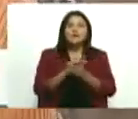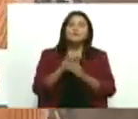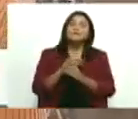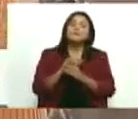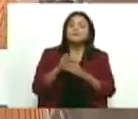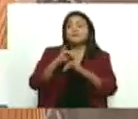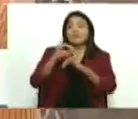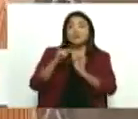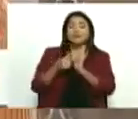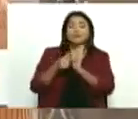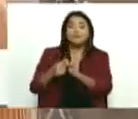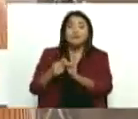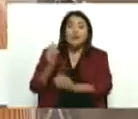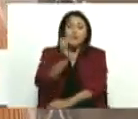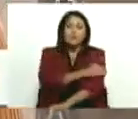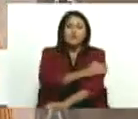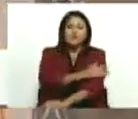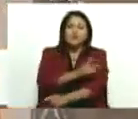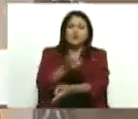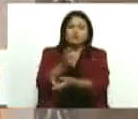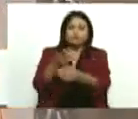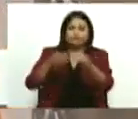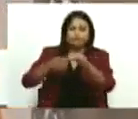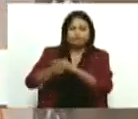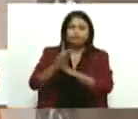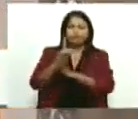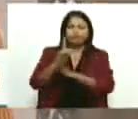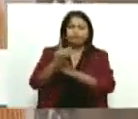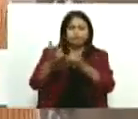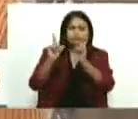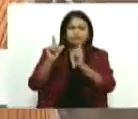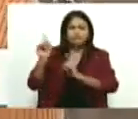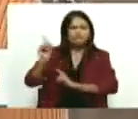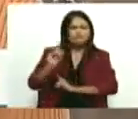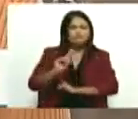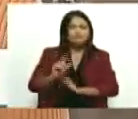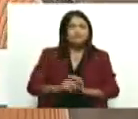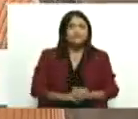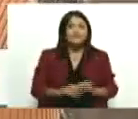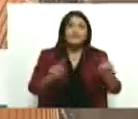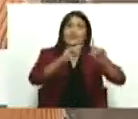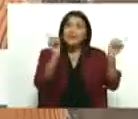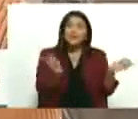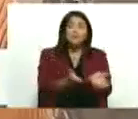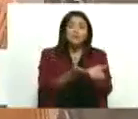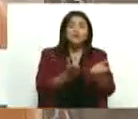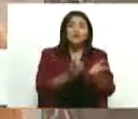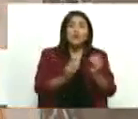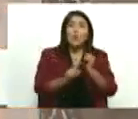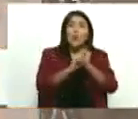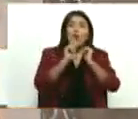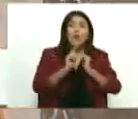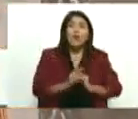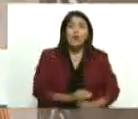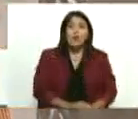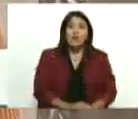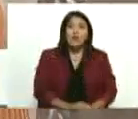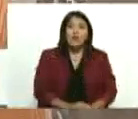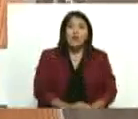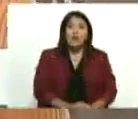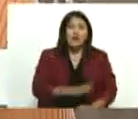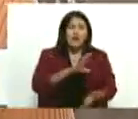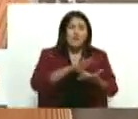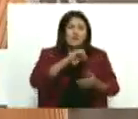pasará. El mundo hoy se debate también en esa dicotomía entre el fascismo, entre